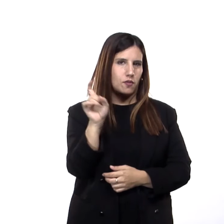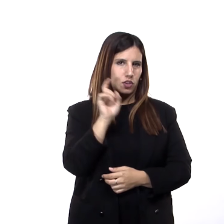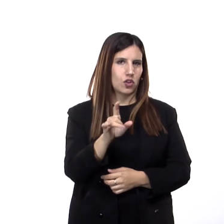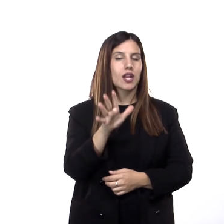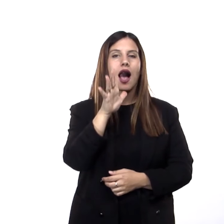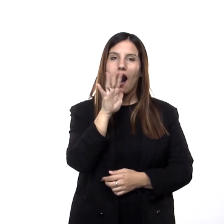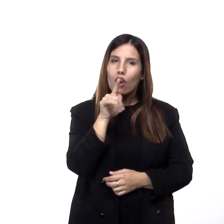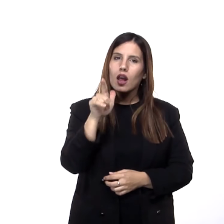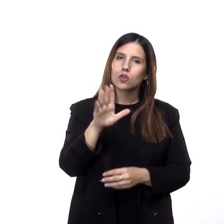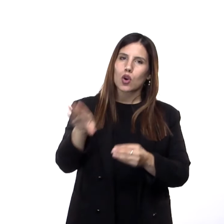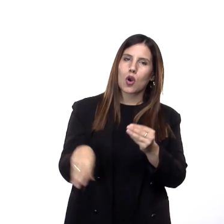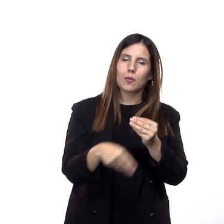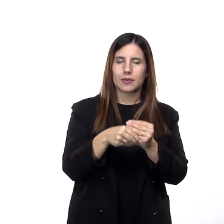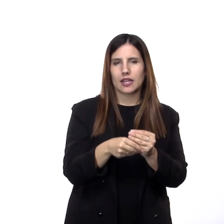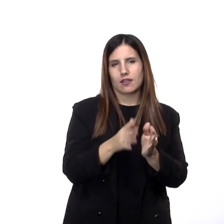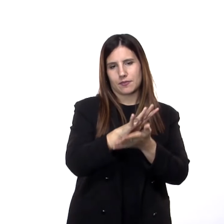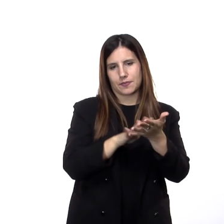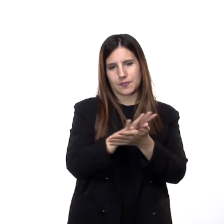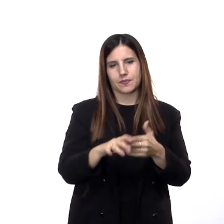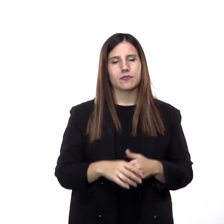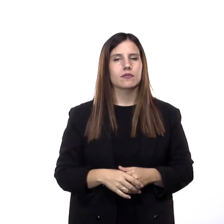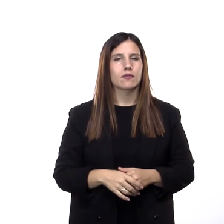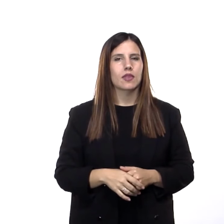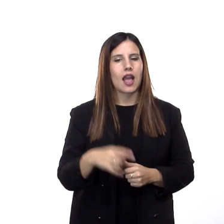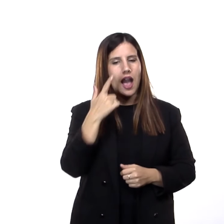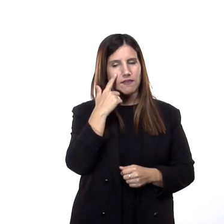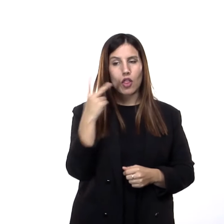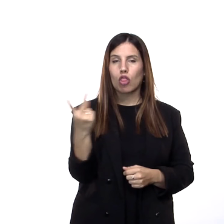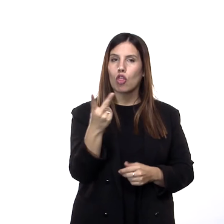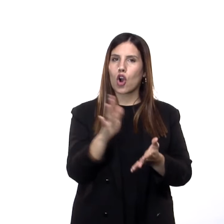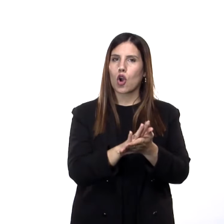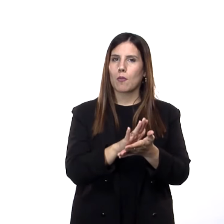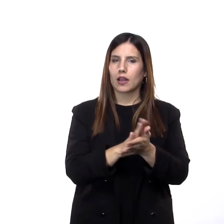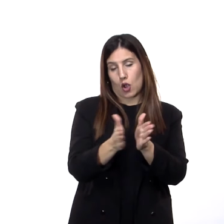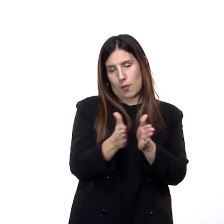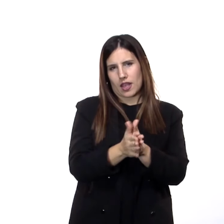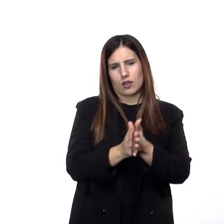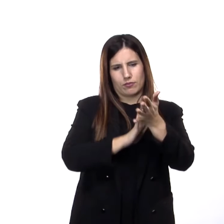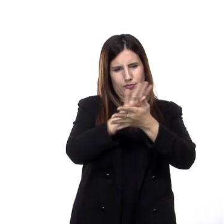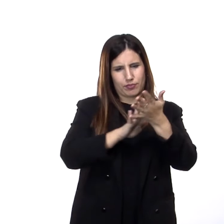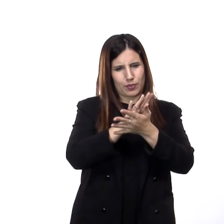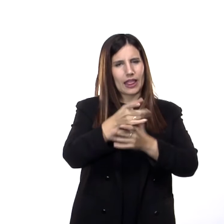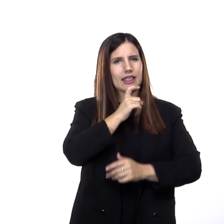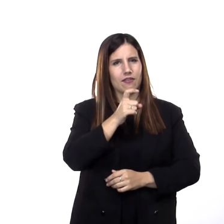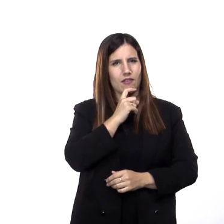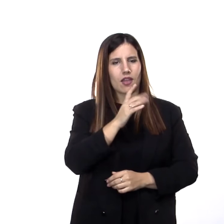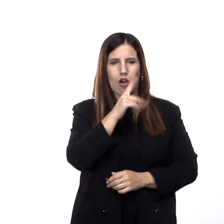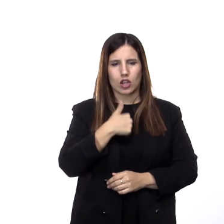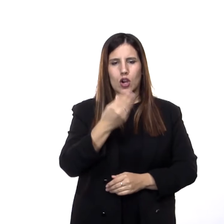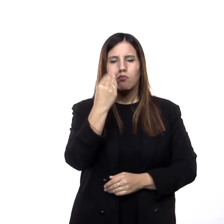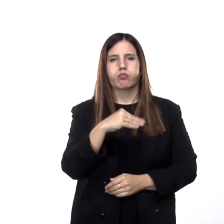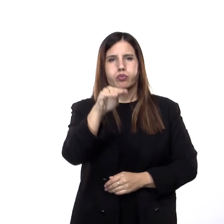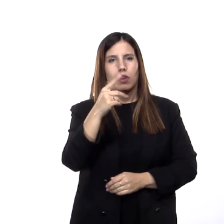josé antonio la venta que ha dejado poco hueco nuestras compañeros me lo han puesto súper difícil y yo se lo voy a poner más difícil todavía manuel vale